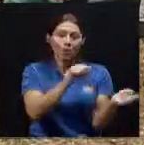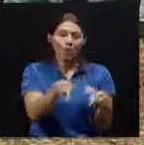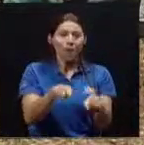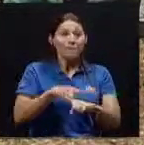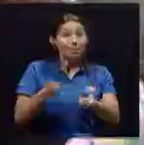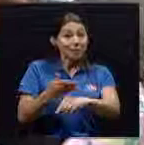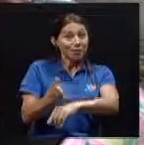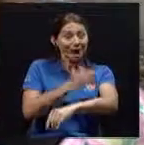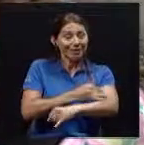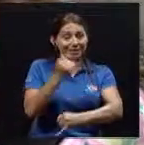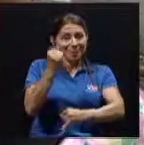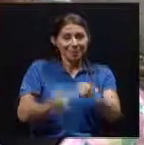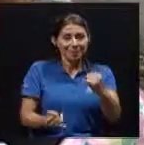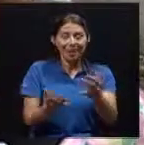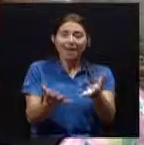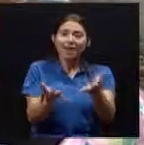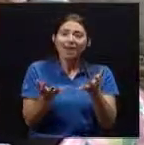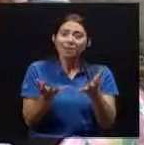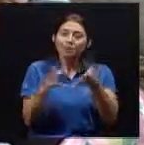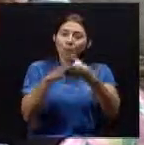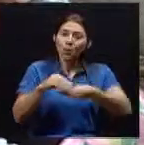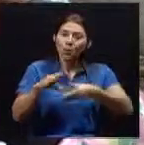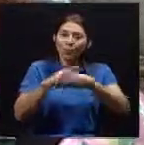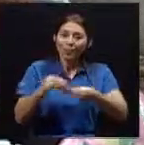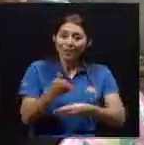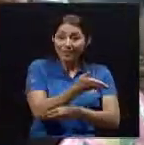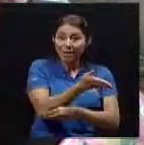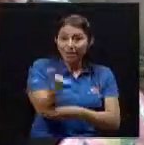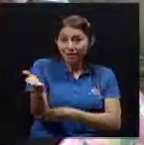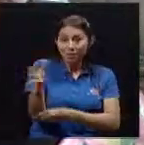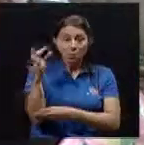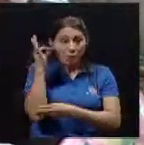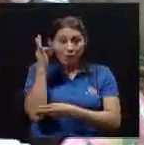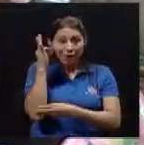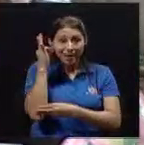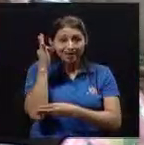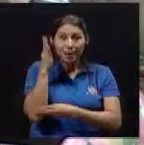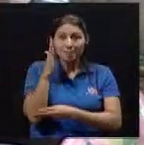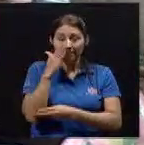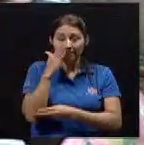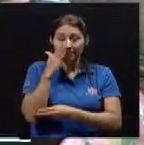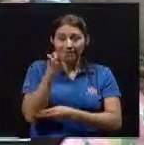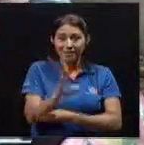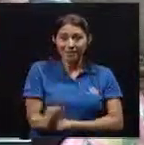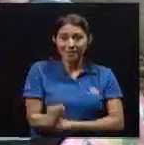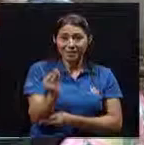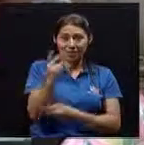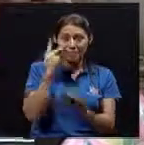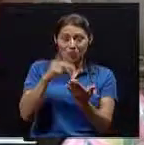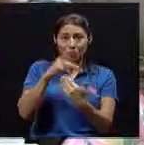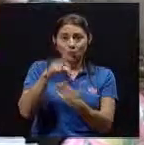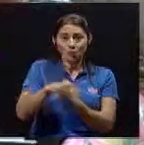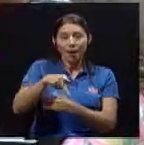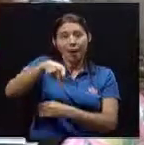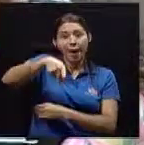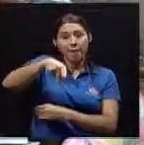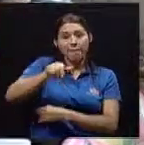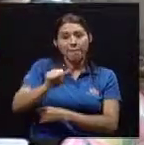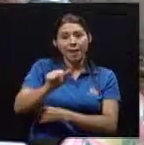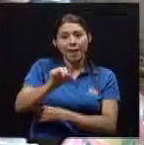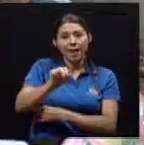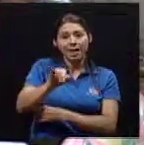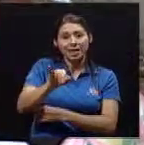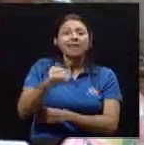de despedirnos queremos contarles a las madres adolescentes que nos están viendo que el PANI tiene una